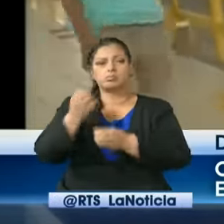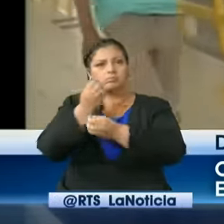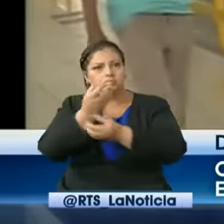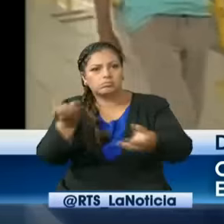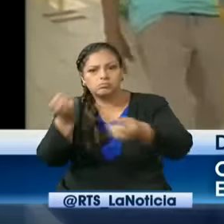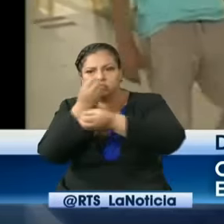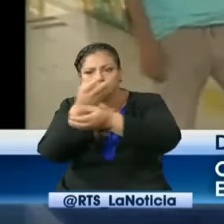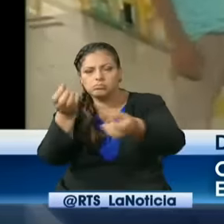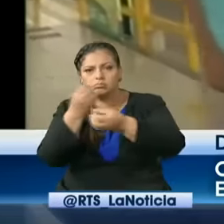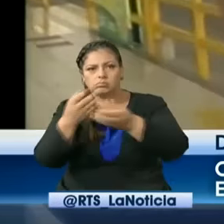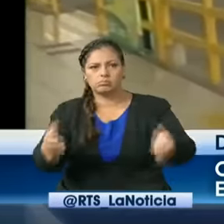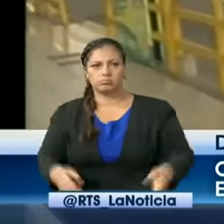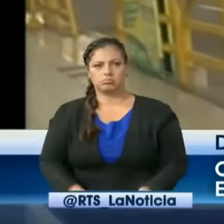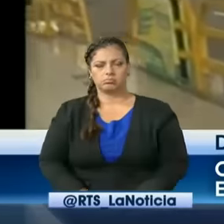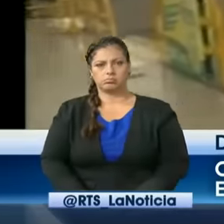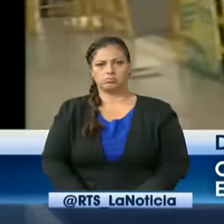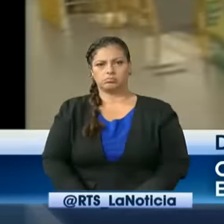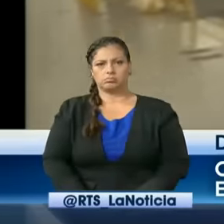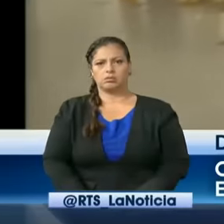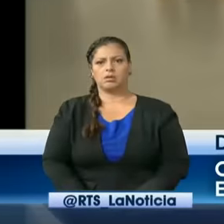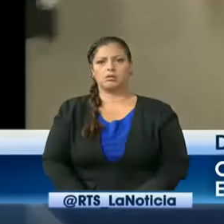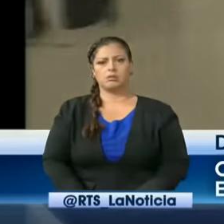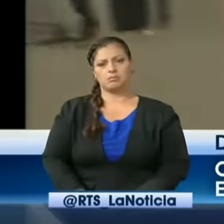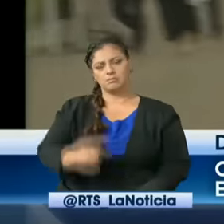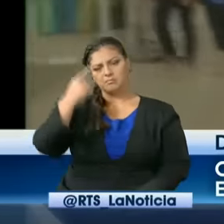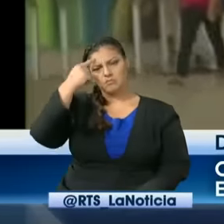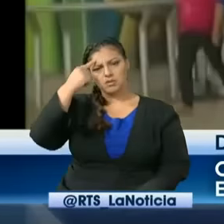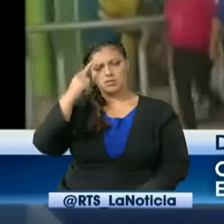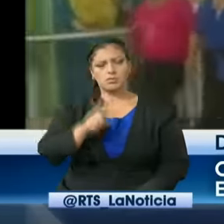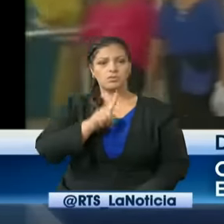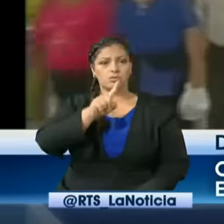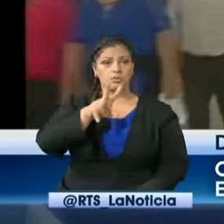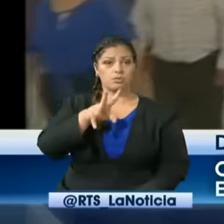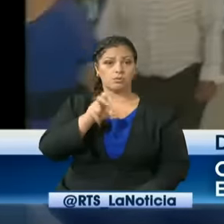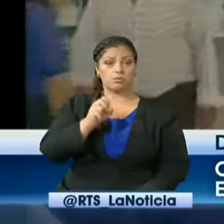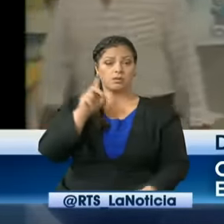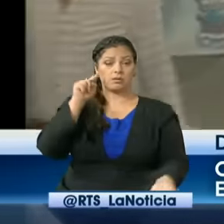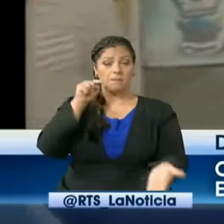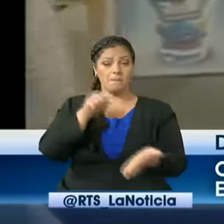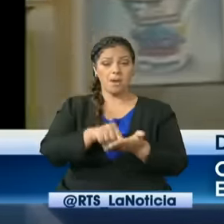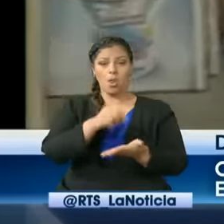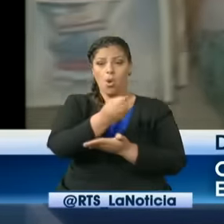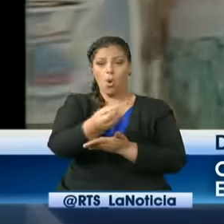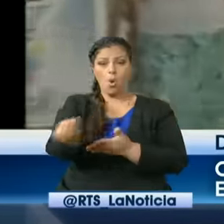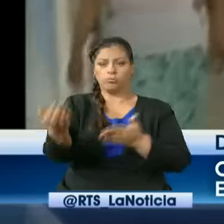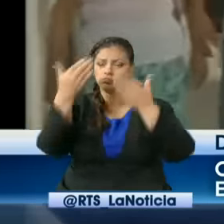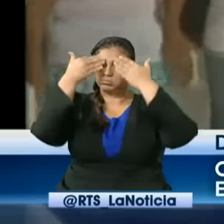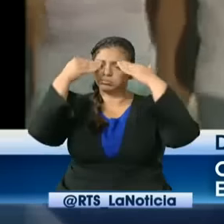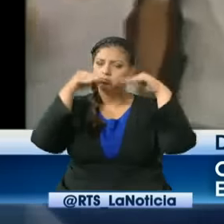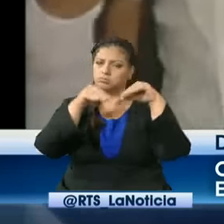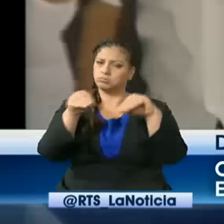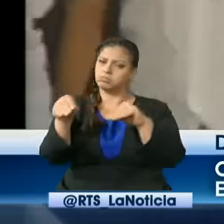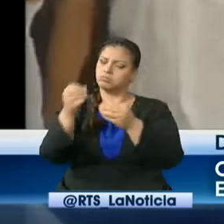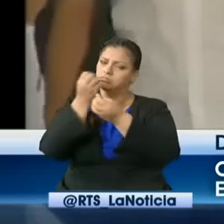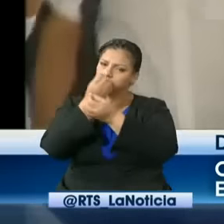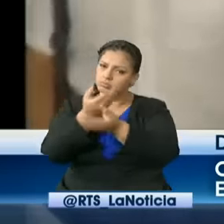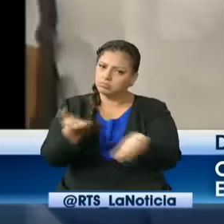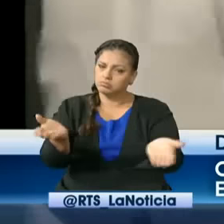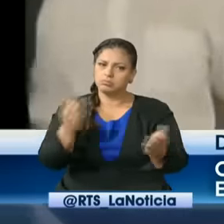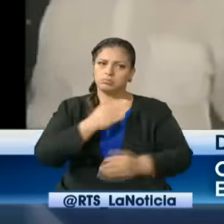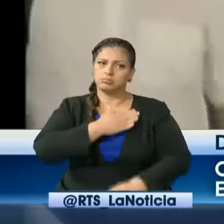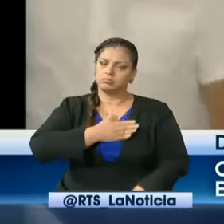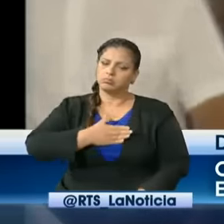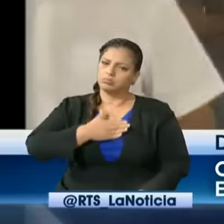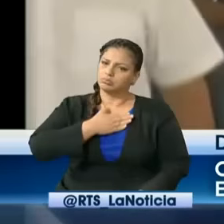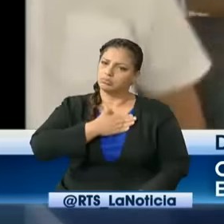los 120,000 jóvenes a los que llegamos con un mensaje de manera directa, independientemente del tema